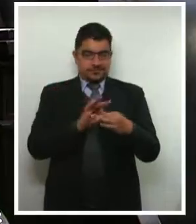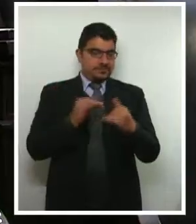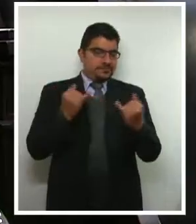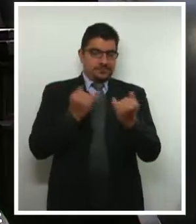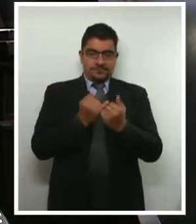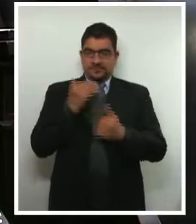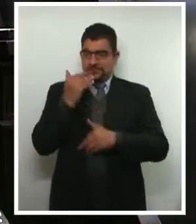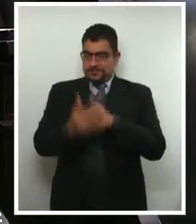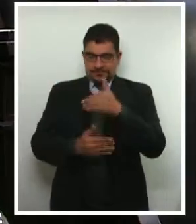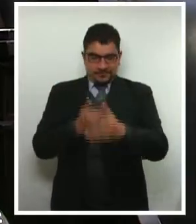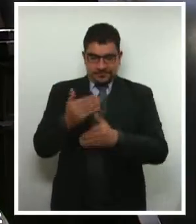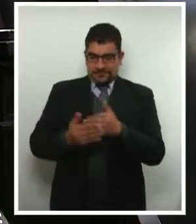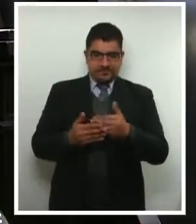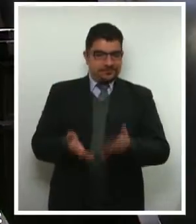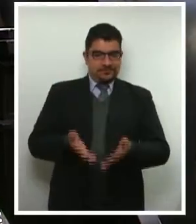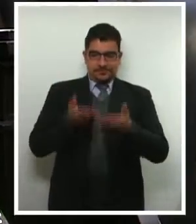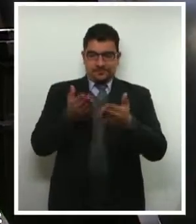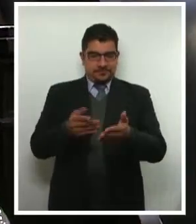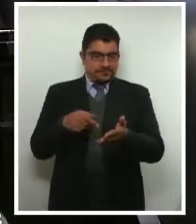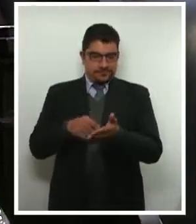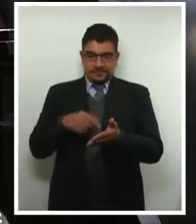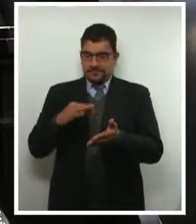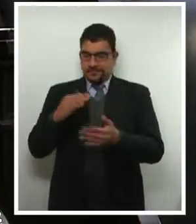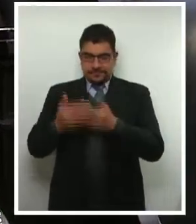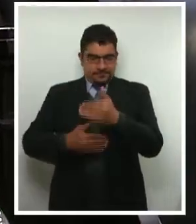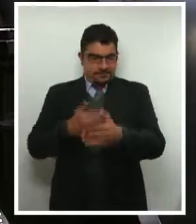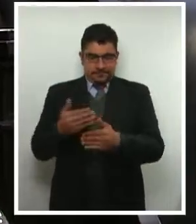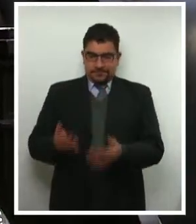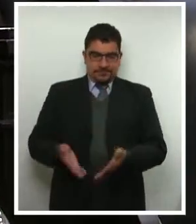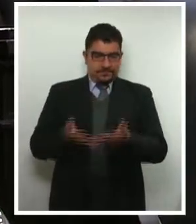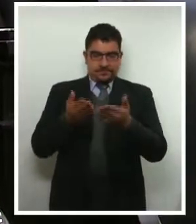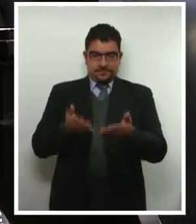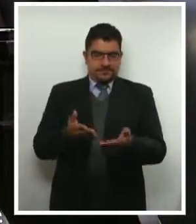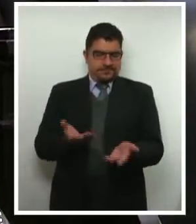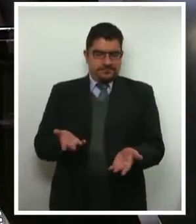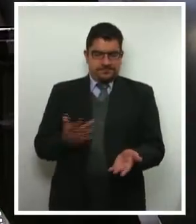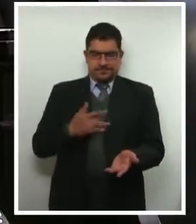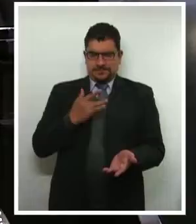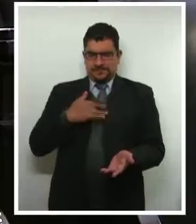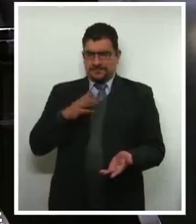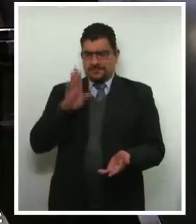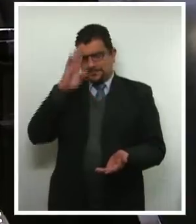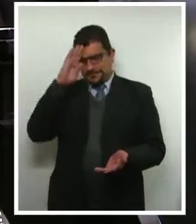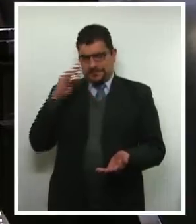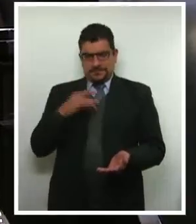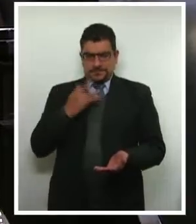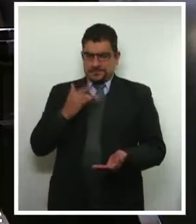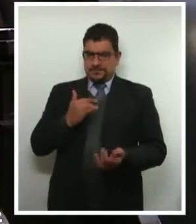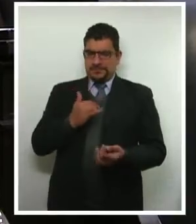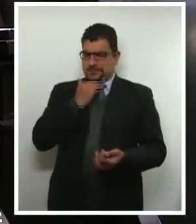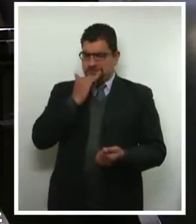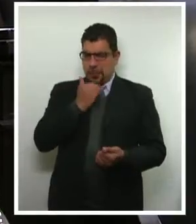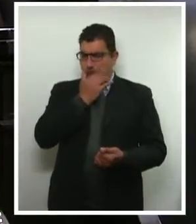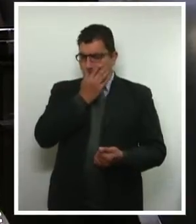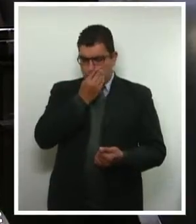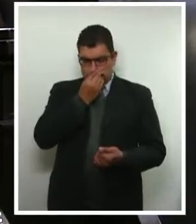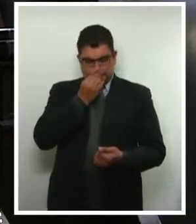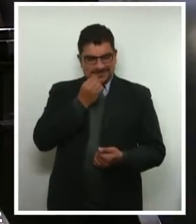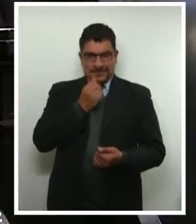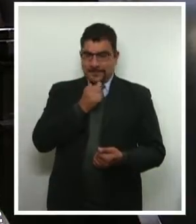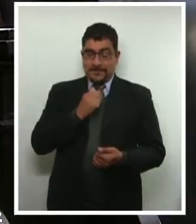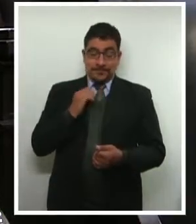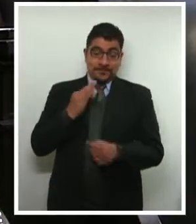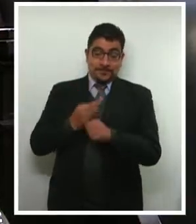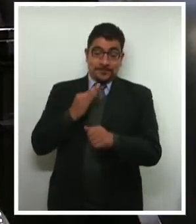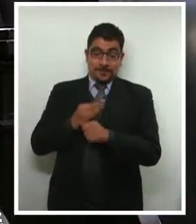diéramos paso a aprobar este documento, porque me parece equivocado efectivamente de quienes por todos